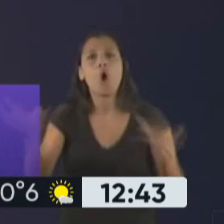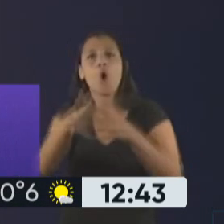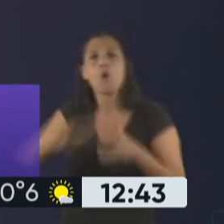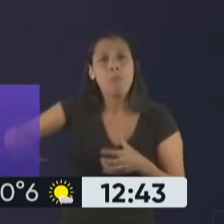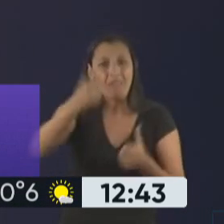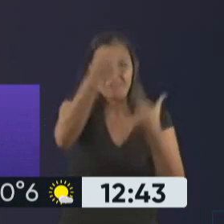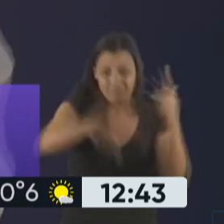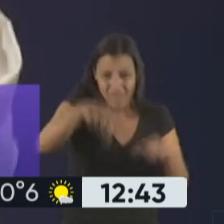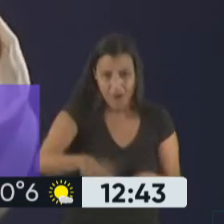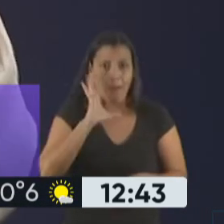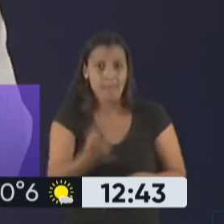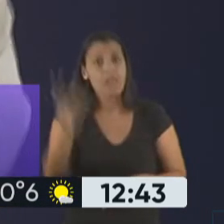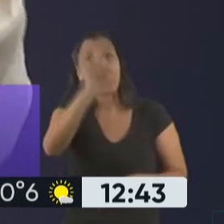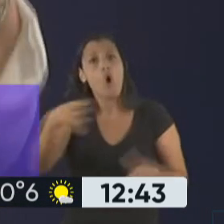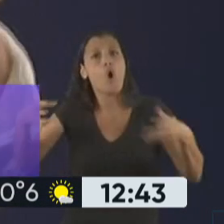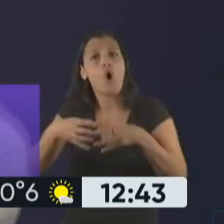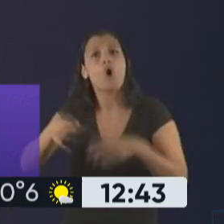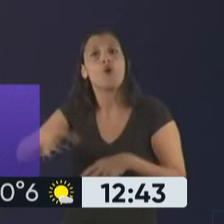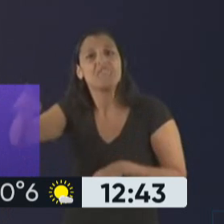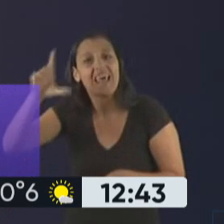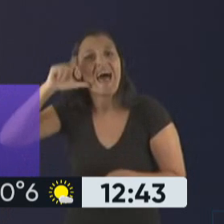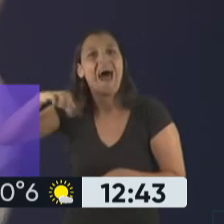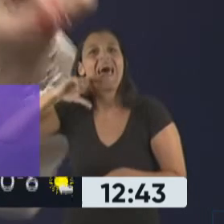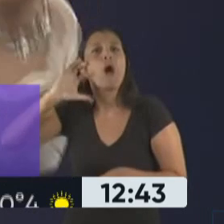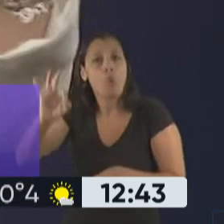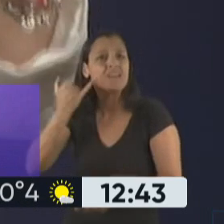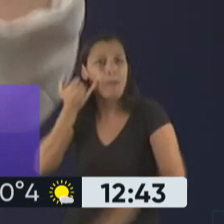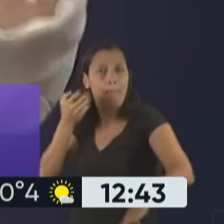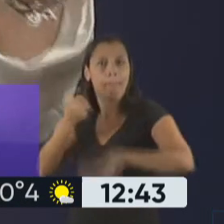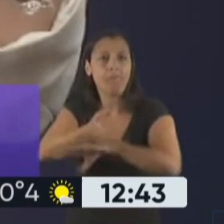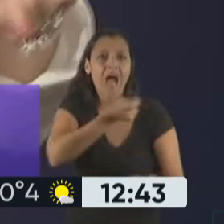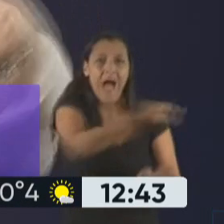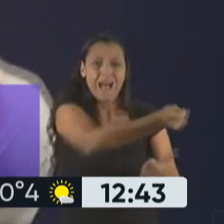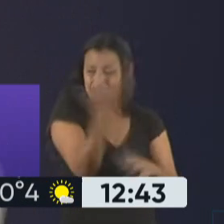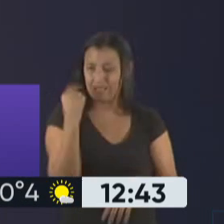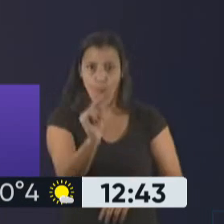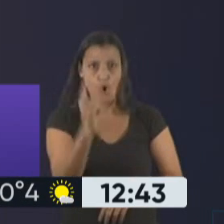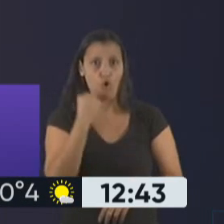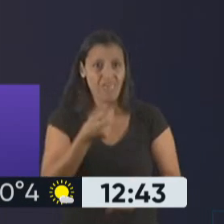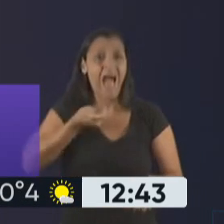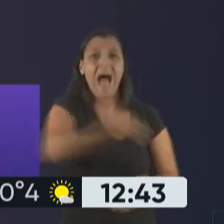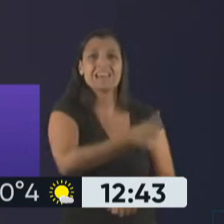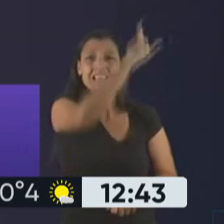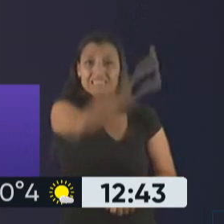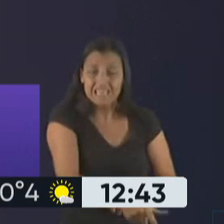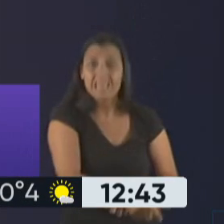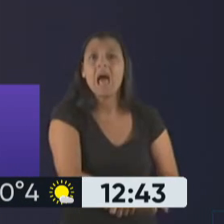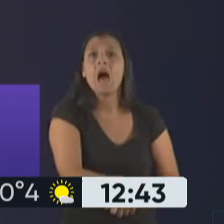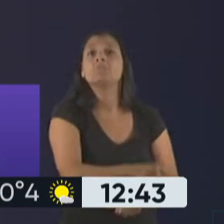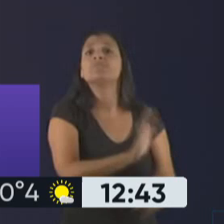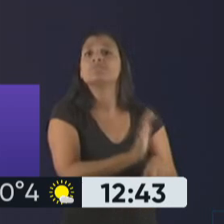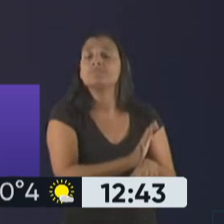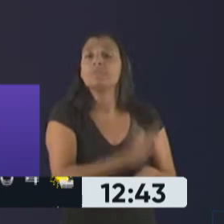Vermelho, o el Tren de Aragua, que ha entrado y ha asesinado hace pocos días a un militar venezolano